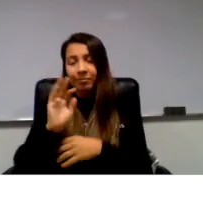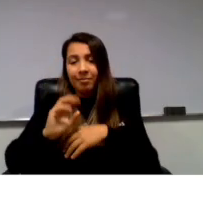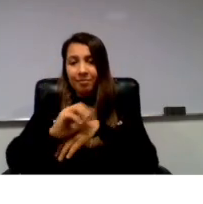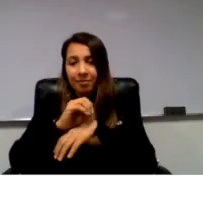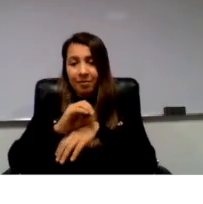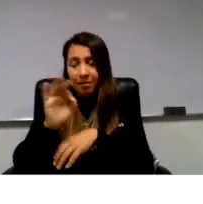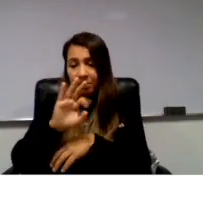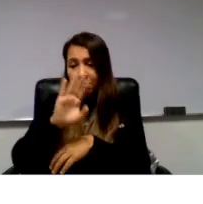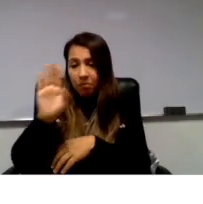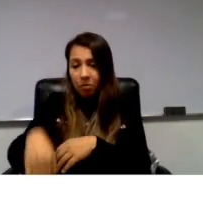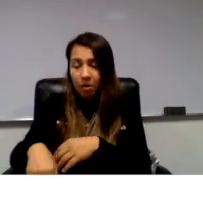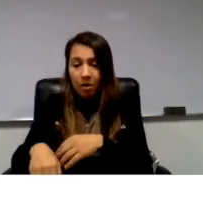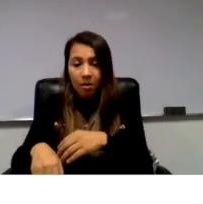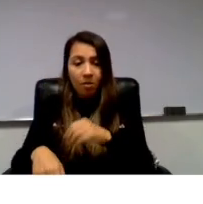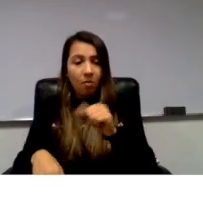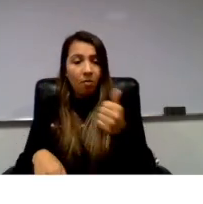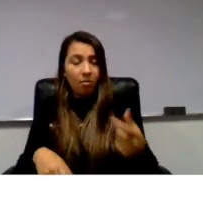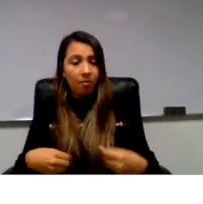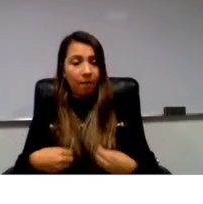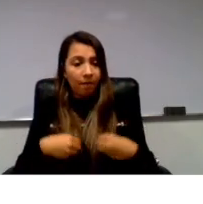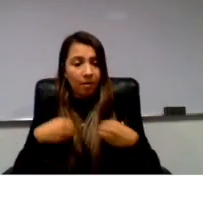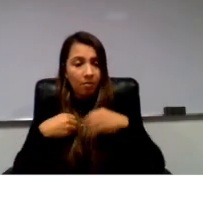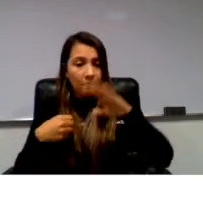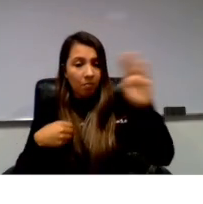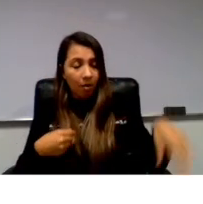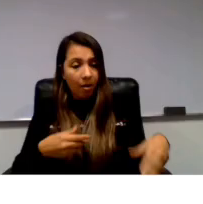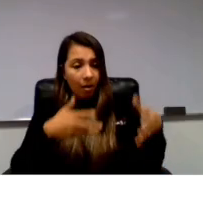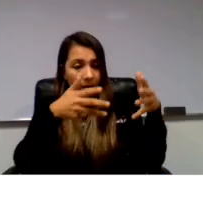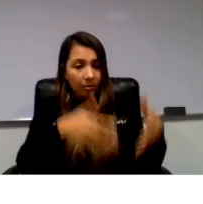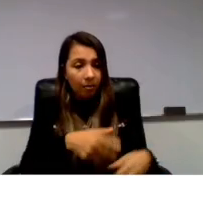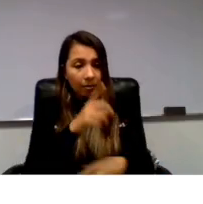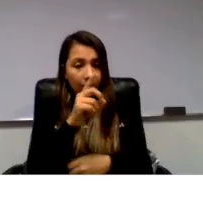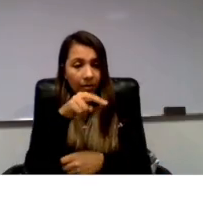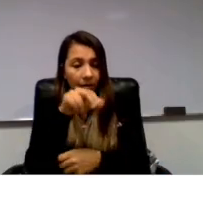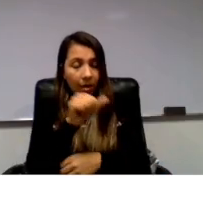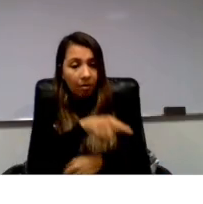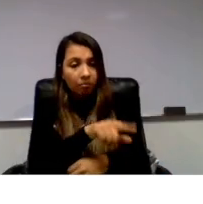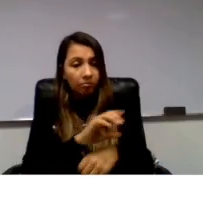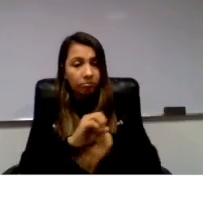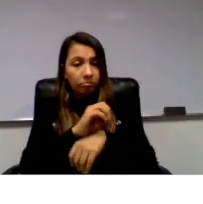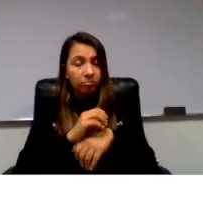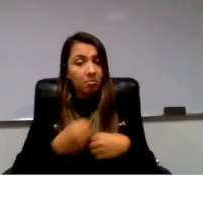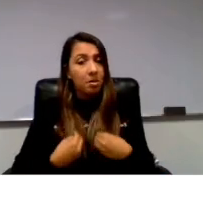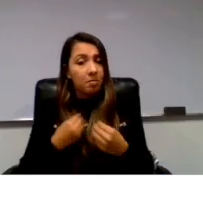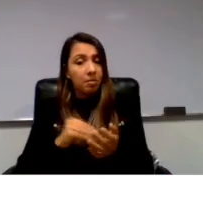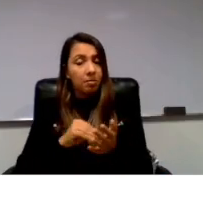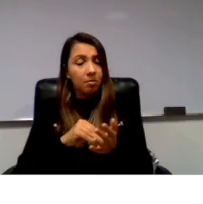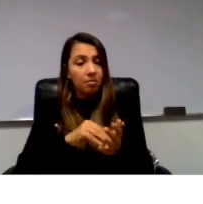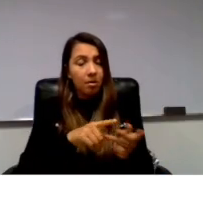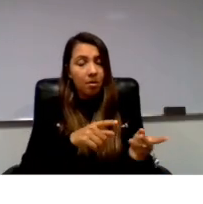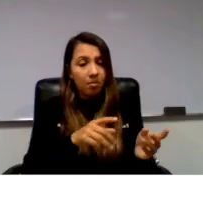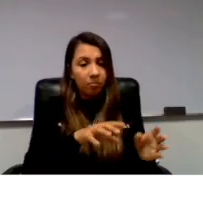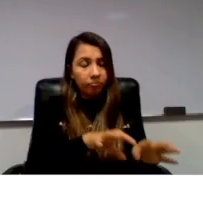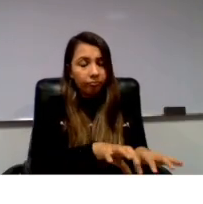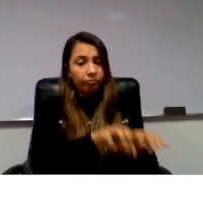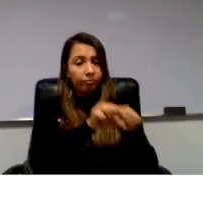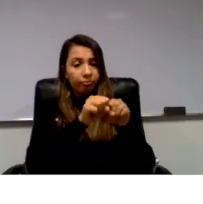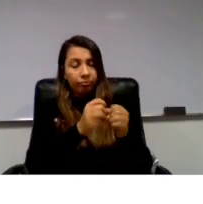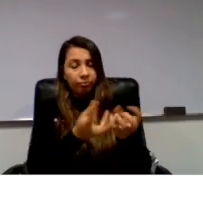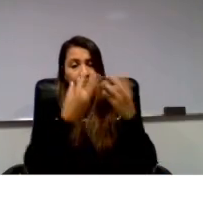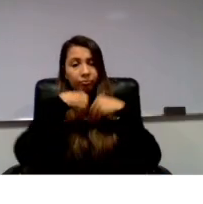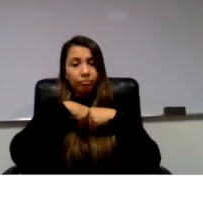muere o otro ser vivo muere y libera DNA, las bacterias son capaces de tomar ese DNA y también incorporarlo a